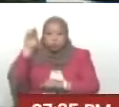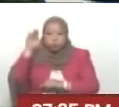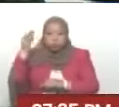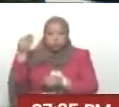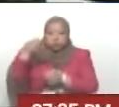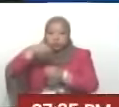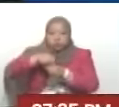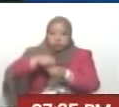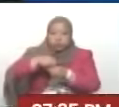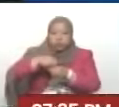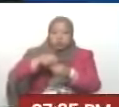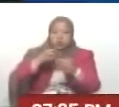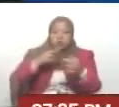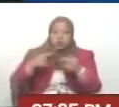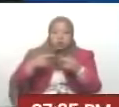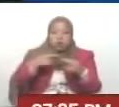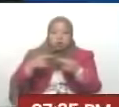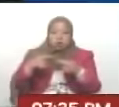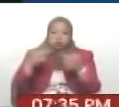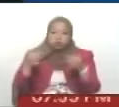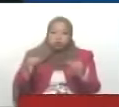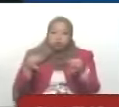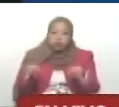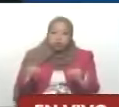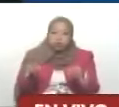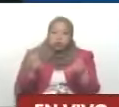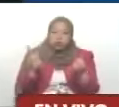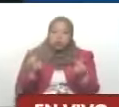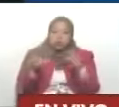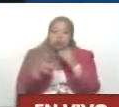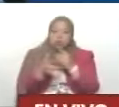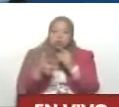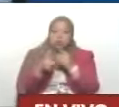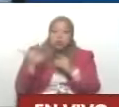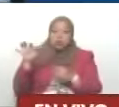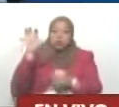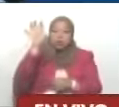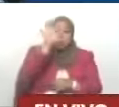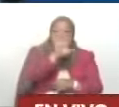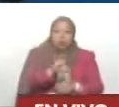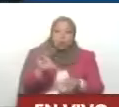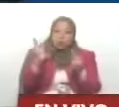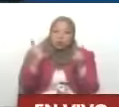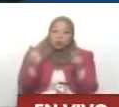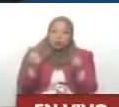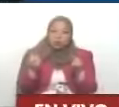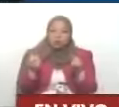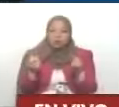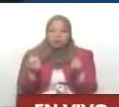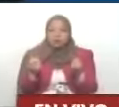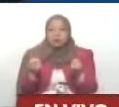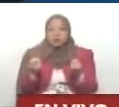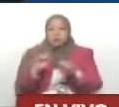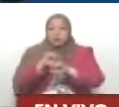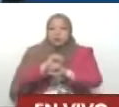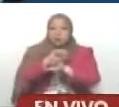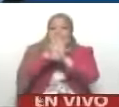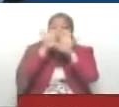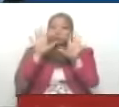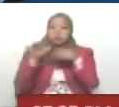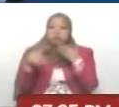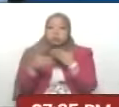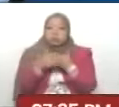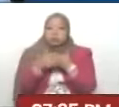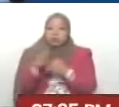ingreso y la articulación orgánica con las nuevas potencias del mundo. Y lo hemos trazado muy claro. Ya en la